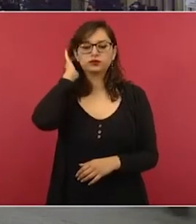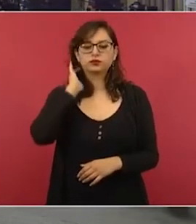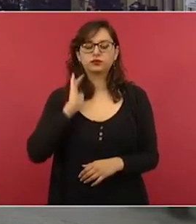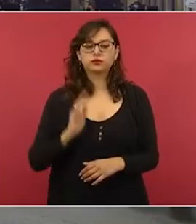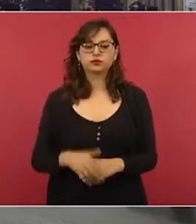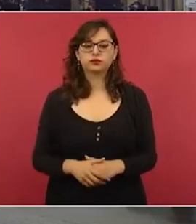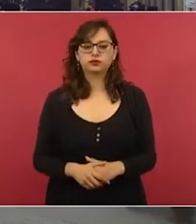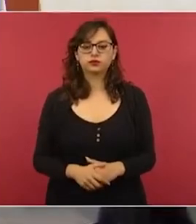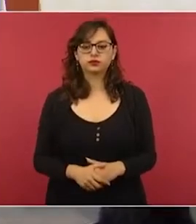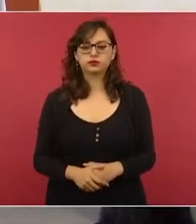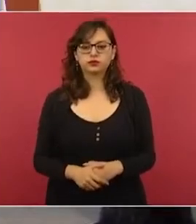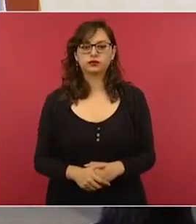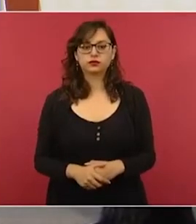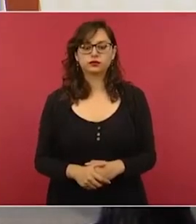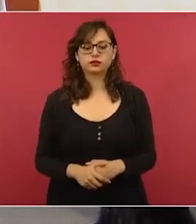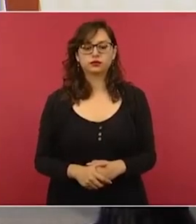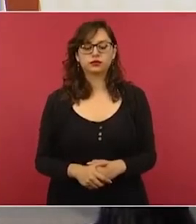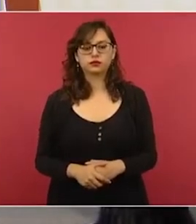Sí.